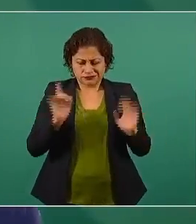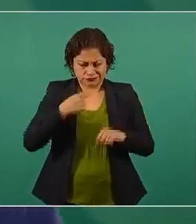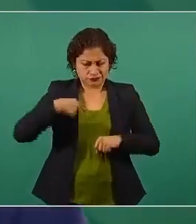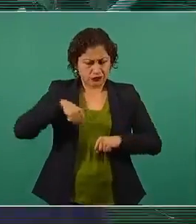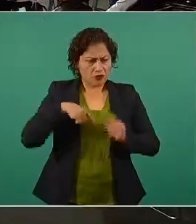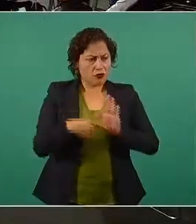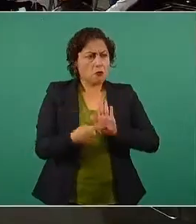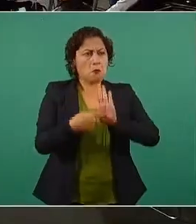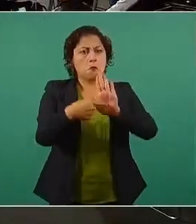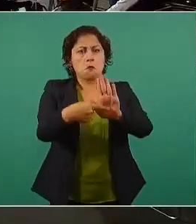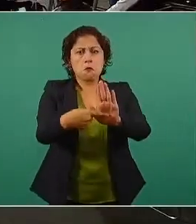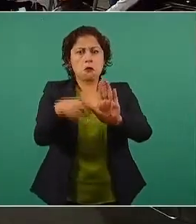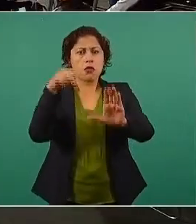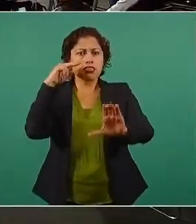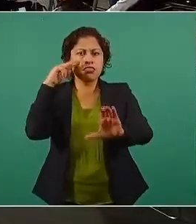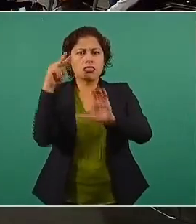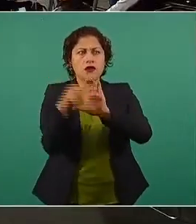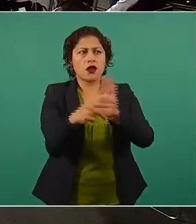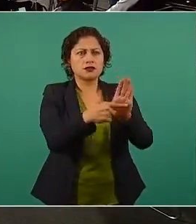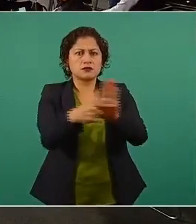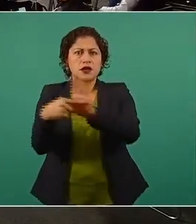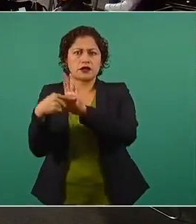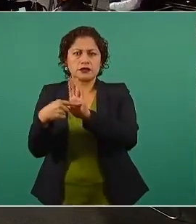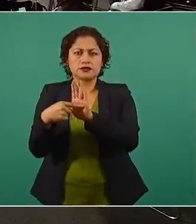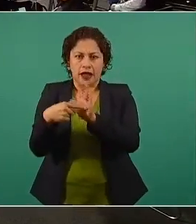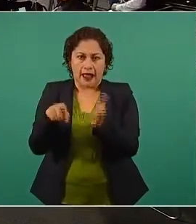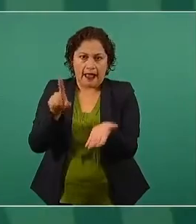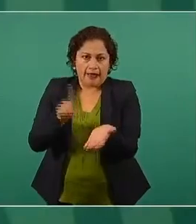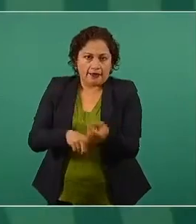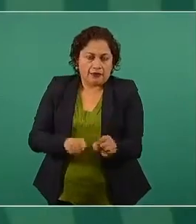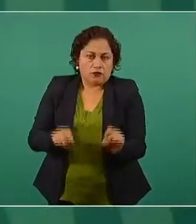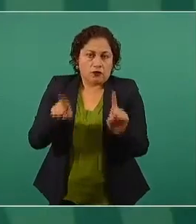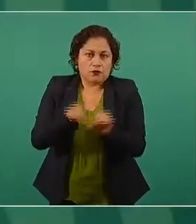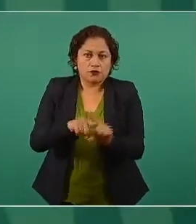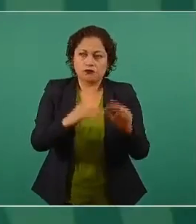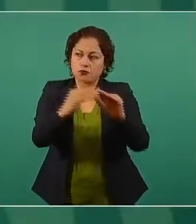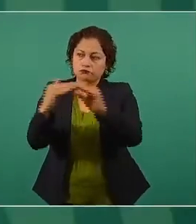Una regla de oro de la democracia es la transparencia.